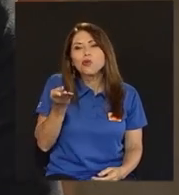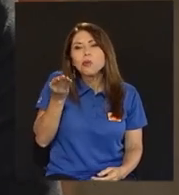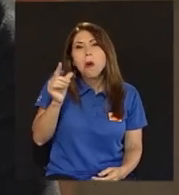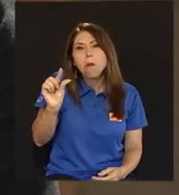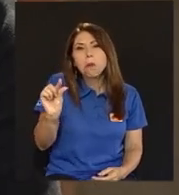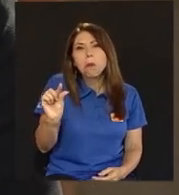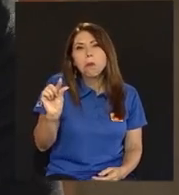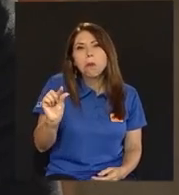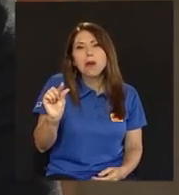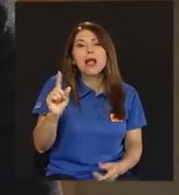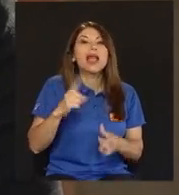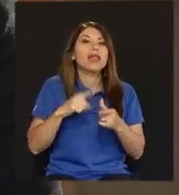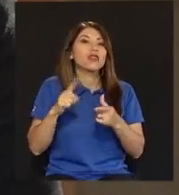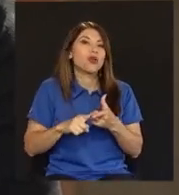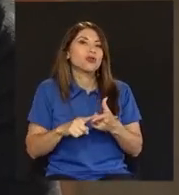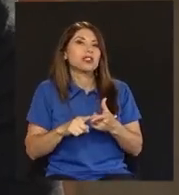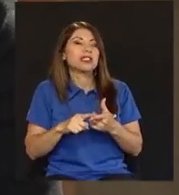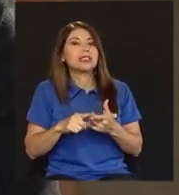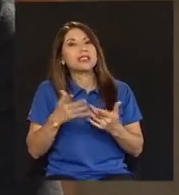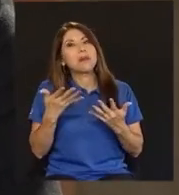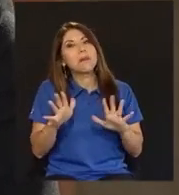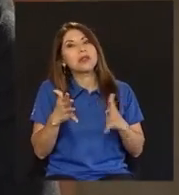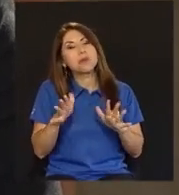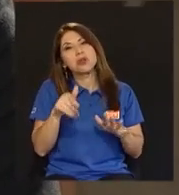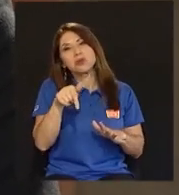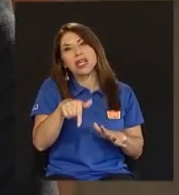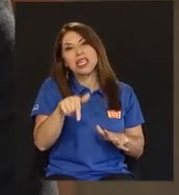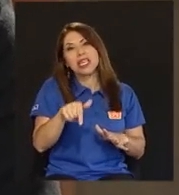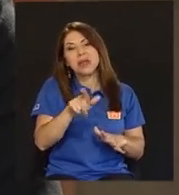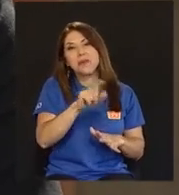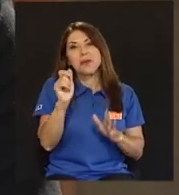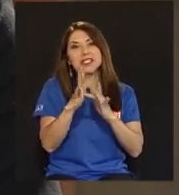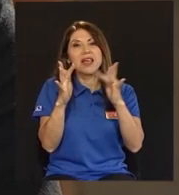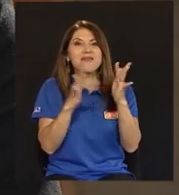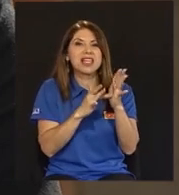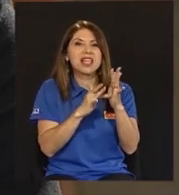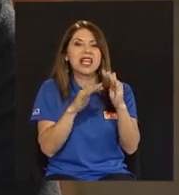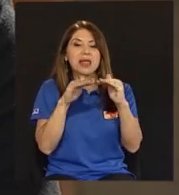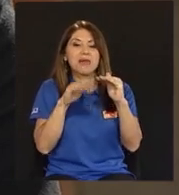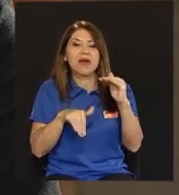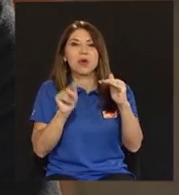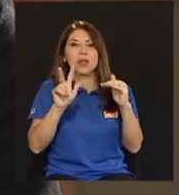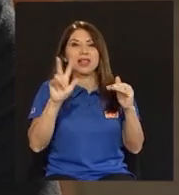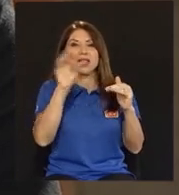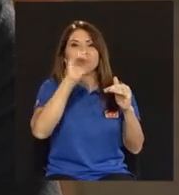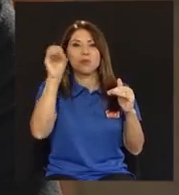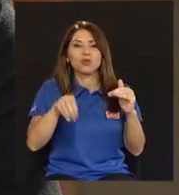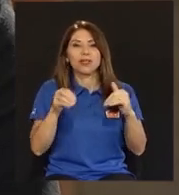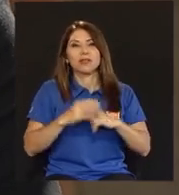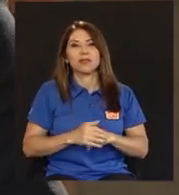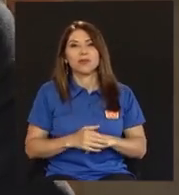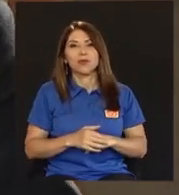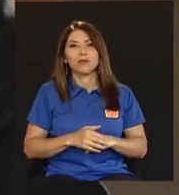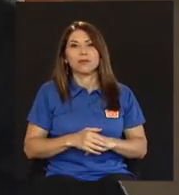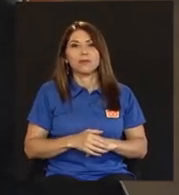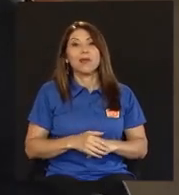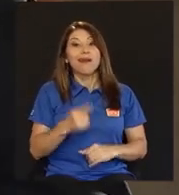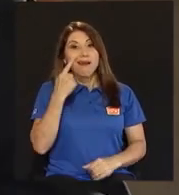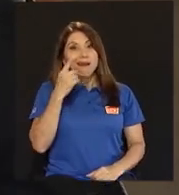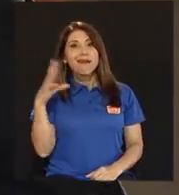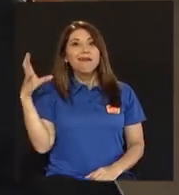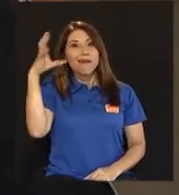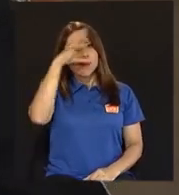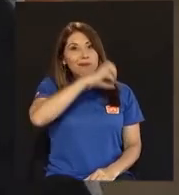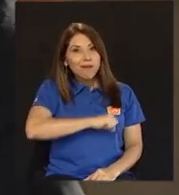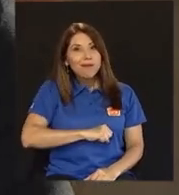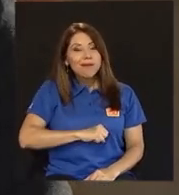inflación al mes de abril estará por debajo del 3%. Pero, entonces, si nosotros vemos, tenemos 39